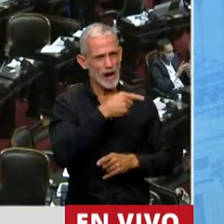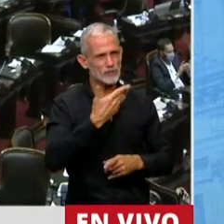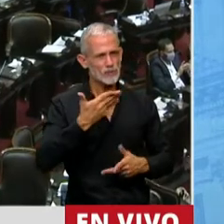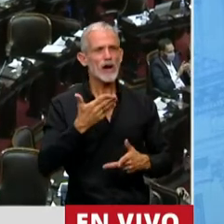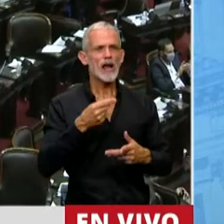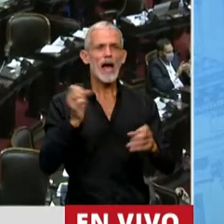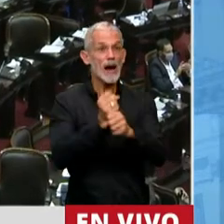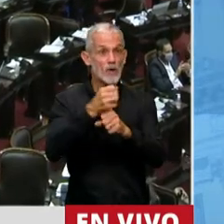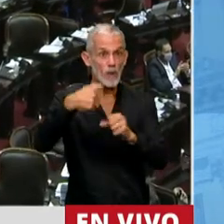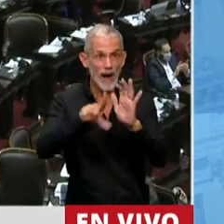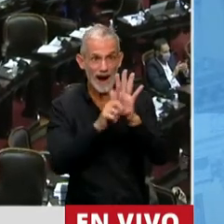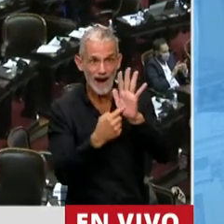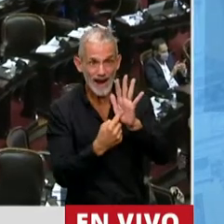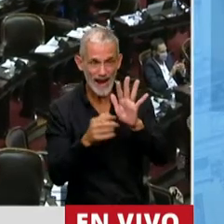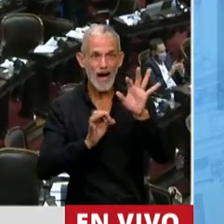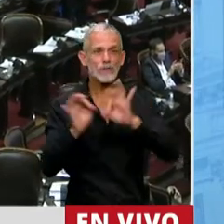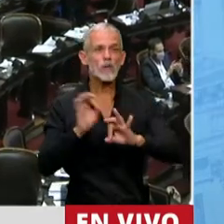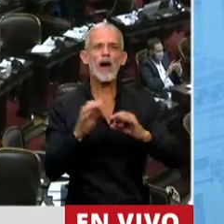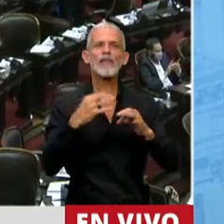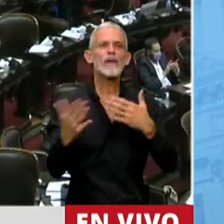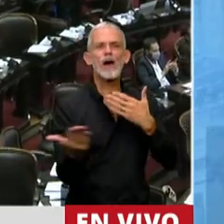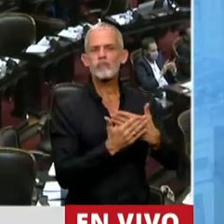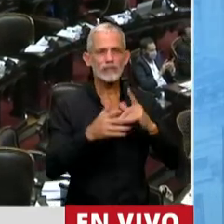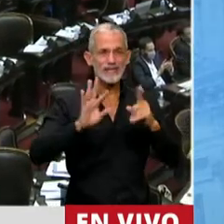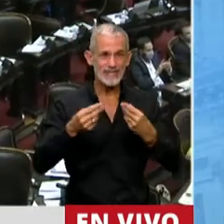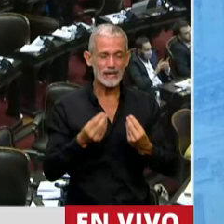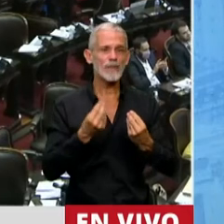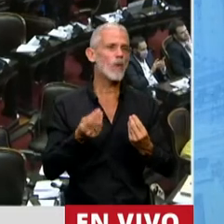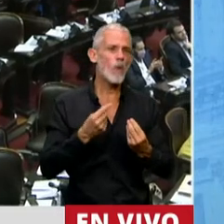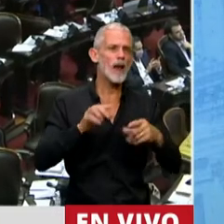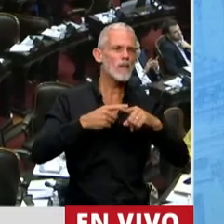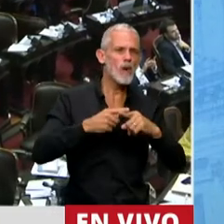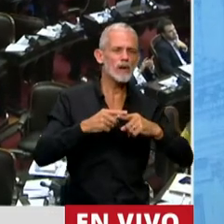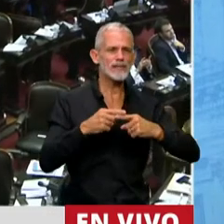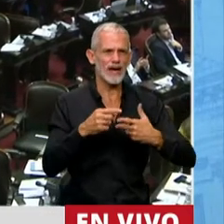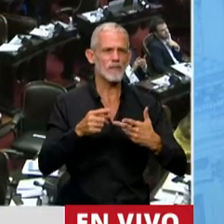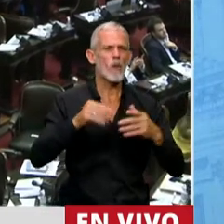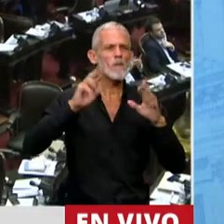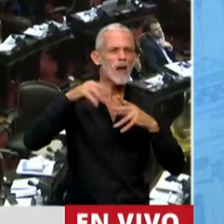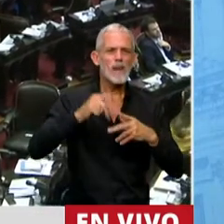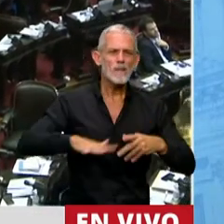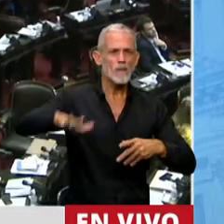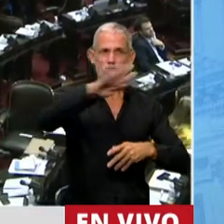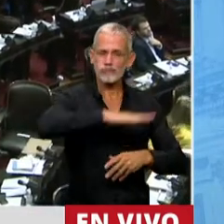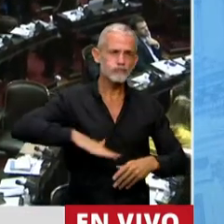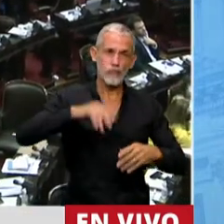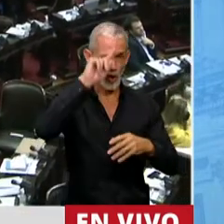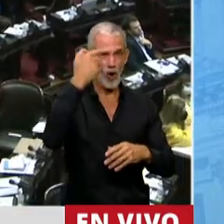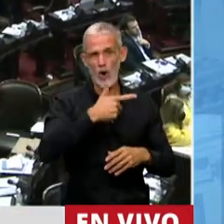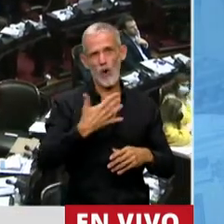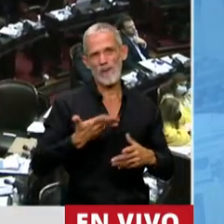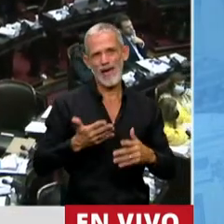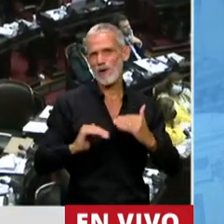que la sanción de esta iniciativa esté acompañada por una armonización de las políticas públicas en el mismo sentido, porque no es